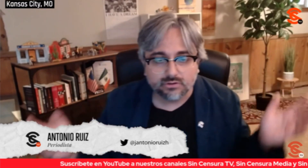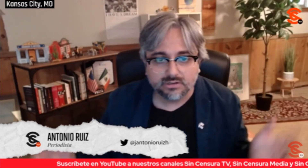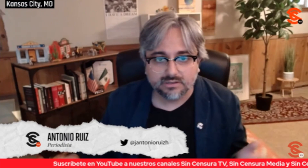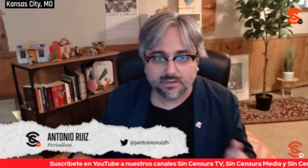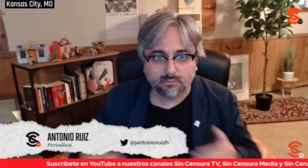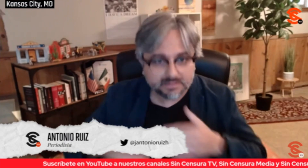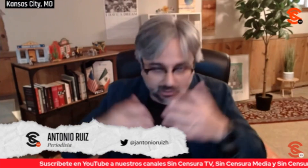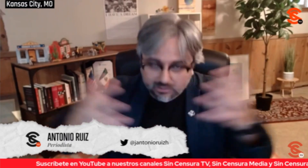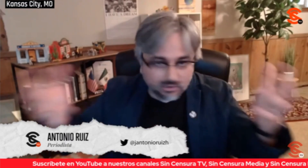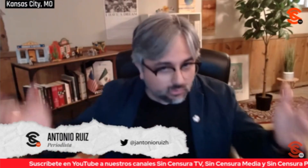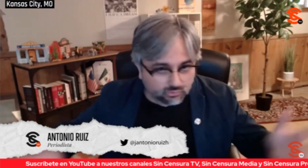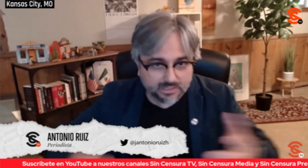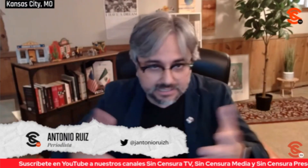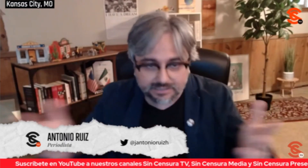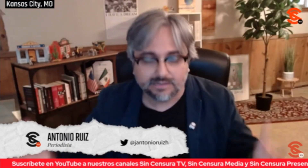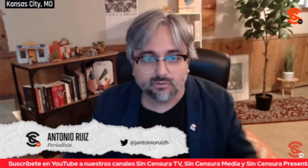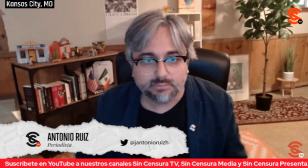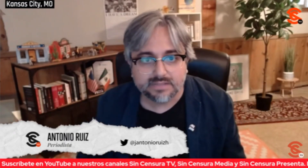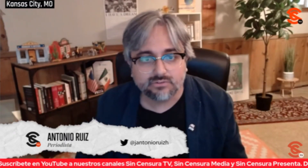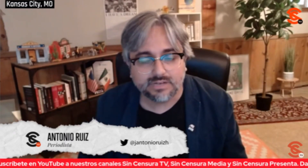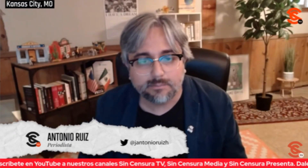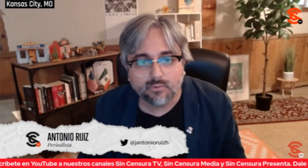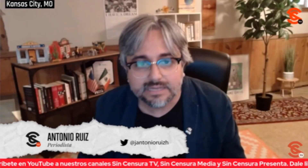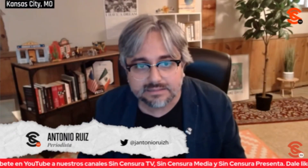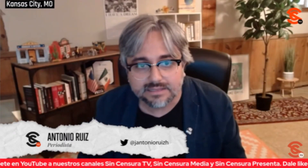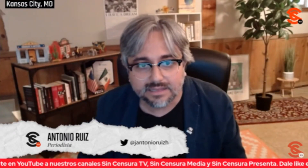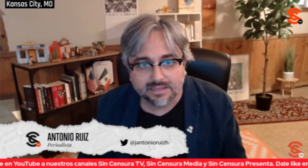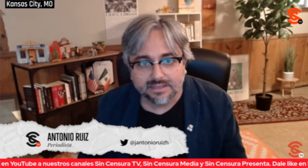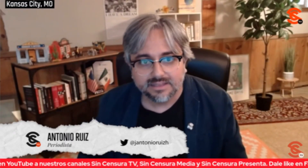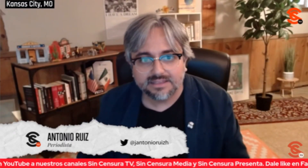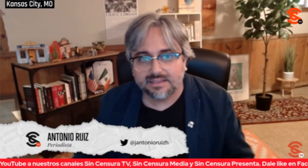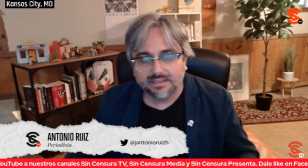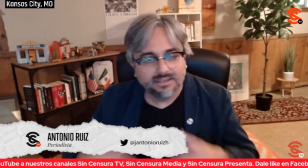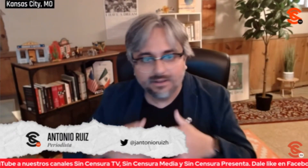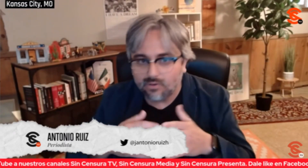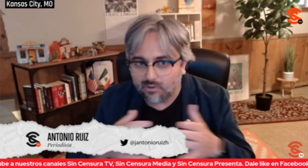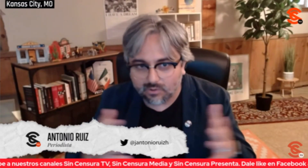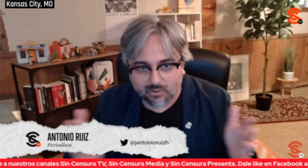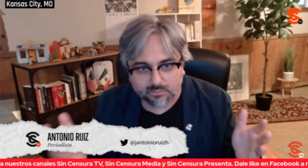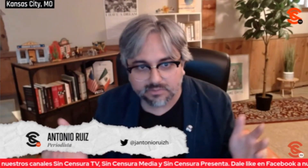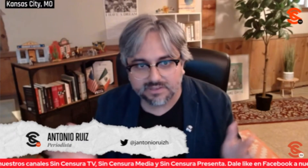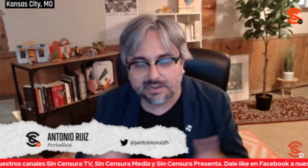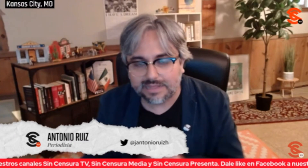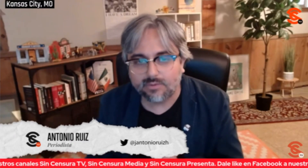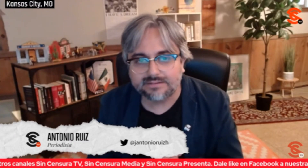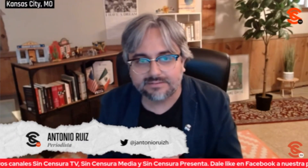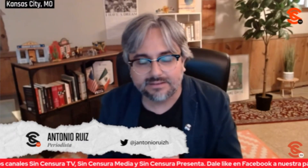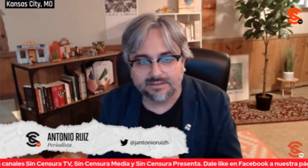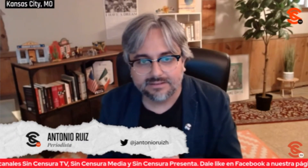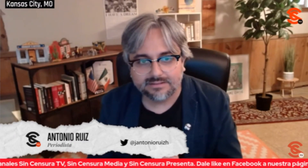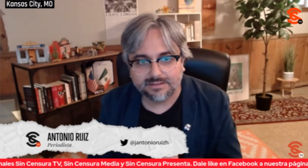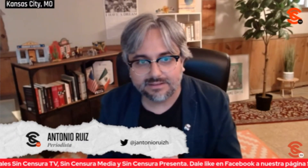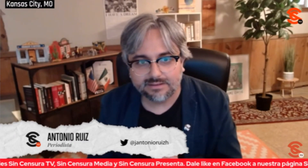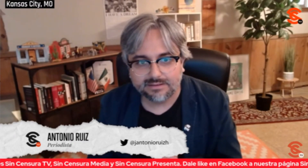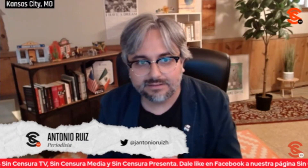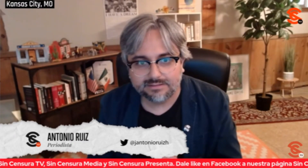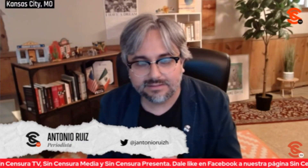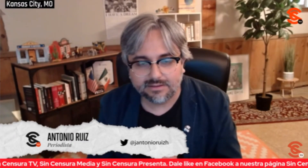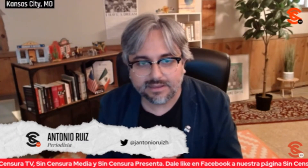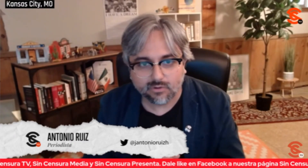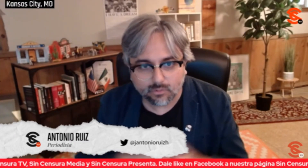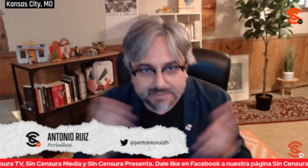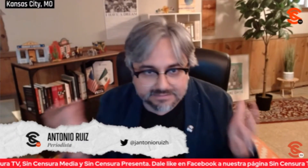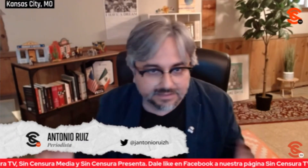junior, que lo metieron incluso ahí en los medios, en la política, y que luego después de graduarse